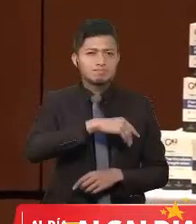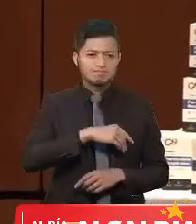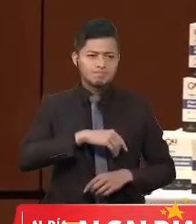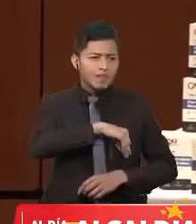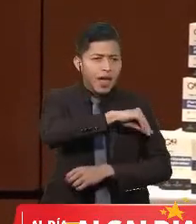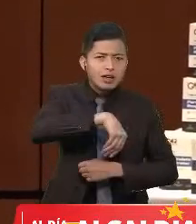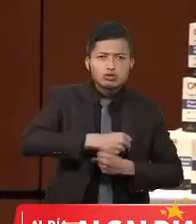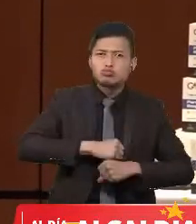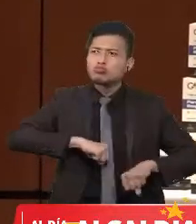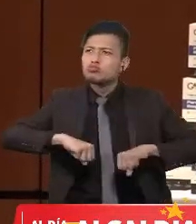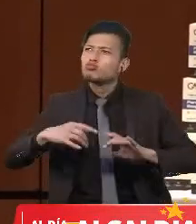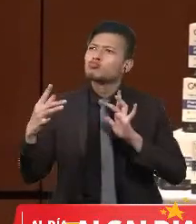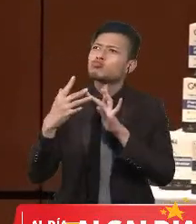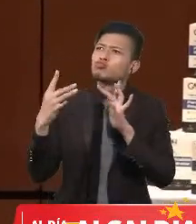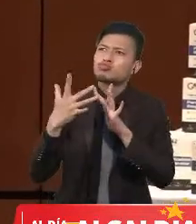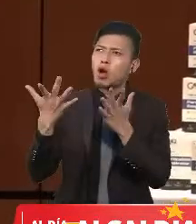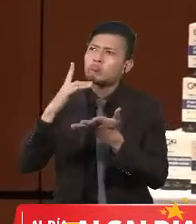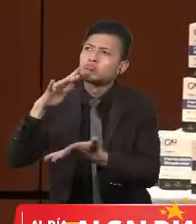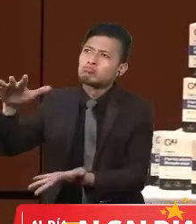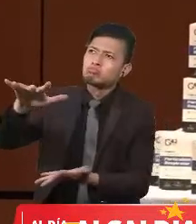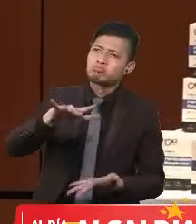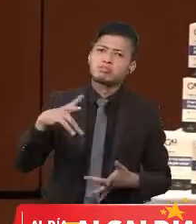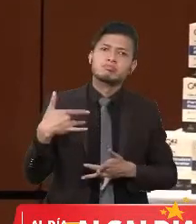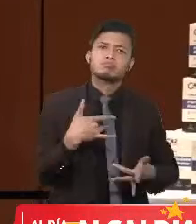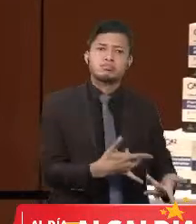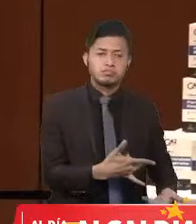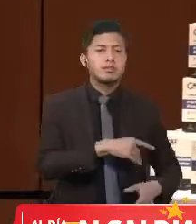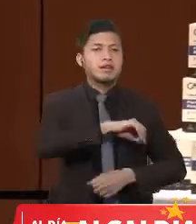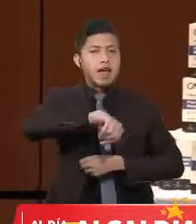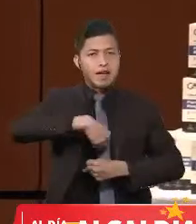quien realizó la gestión diplomática para la entrega de esta donación.